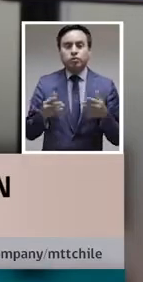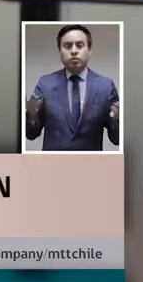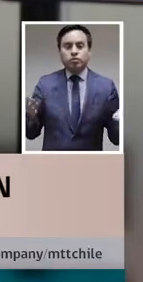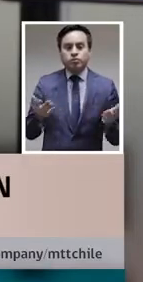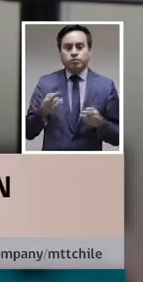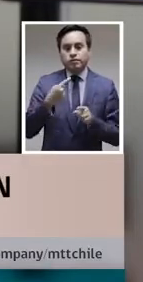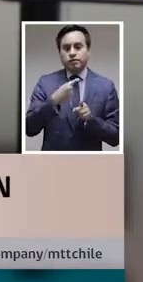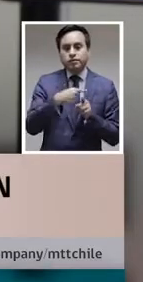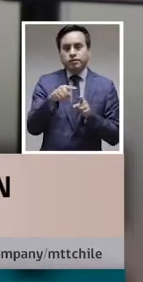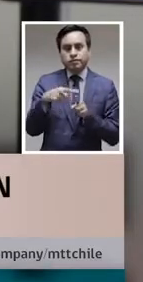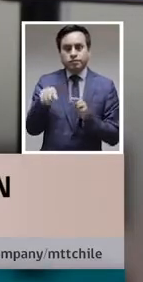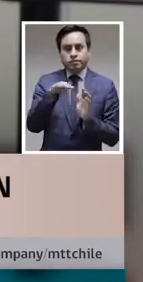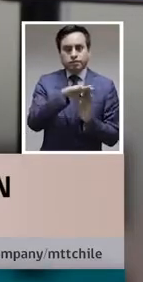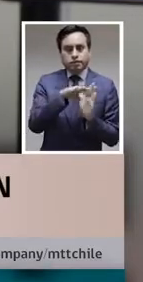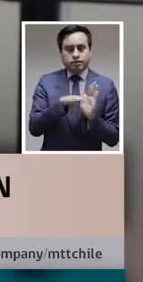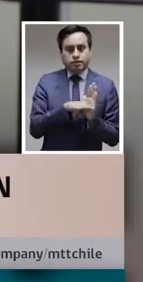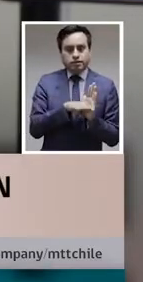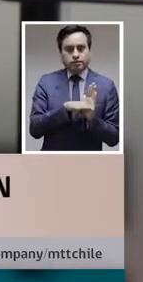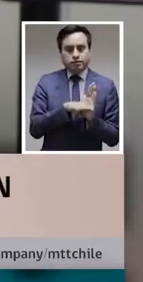Con distintas medidas.